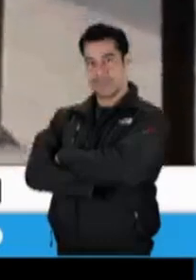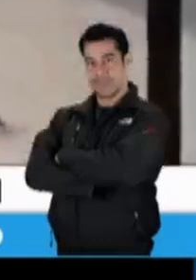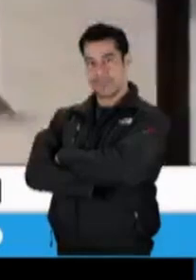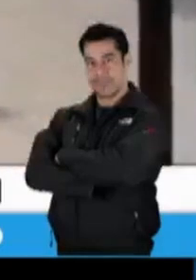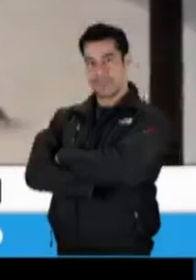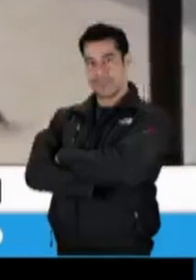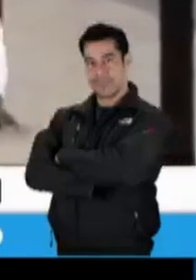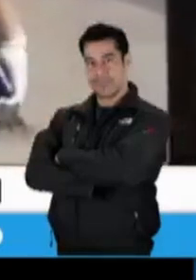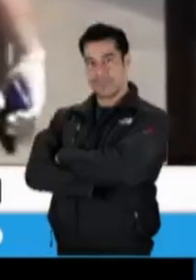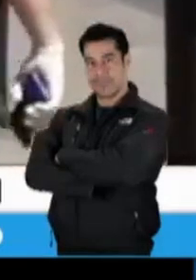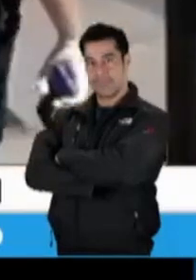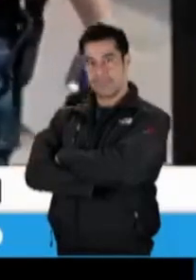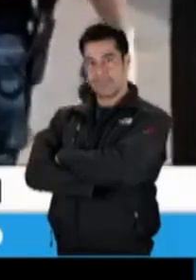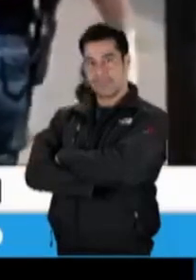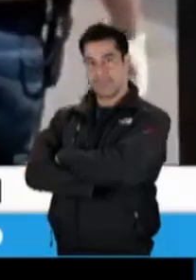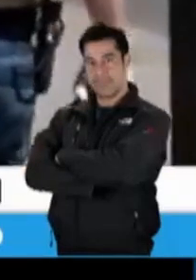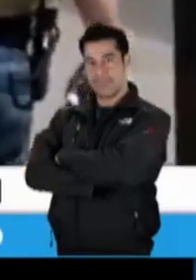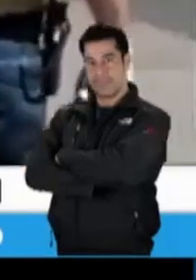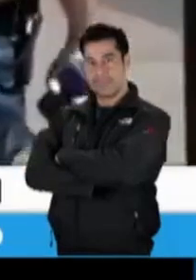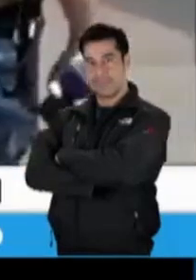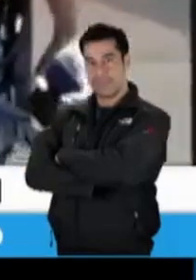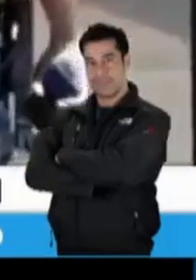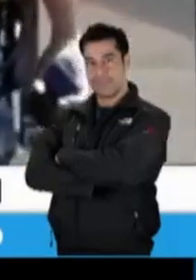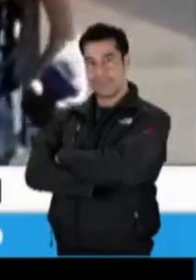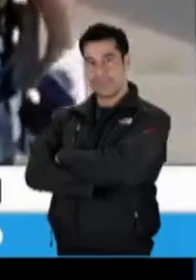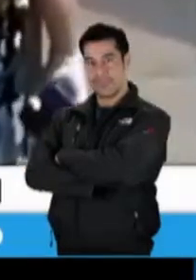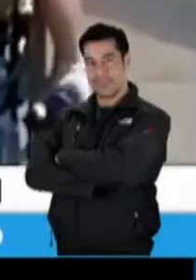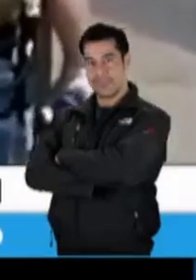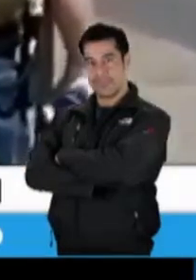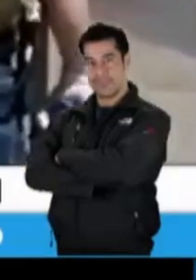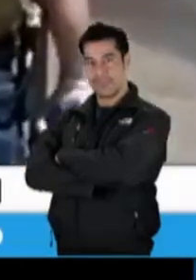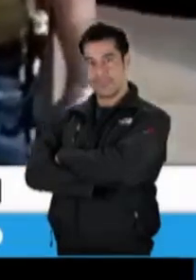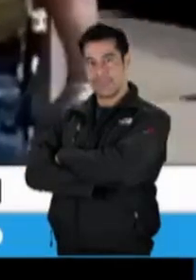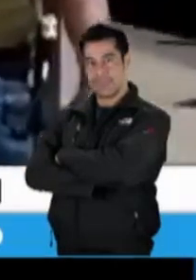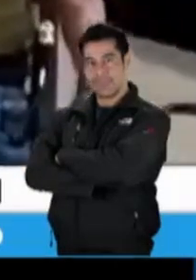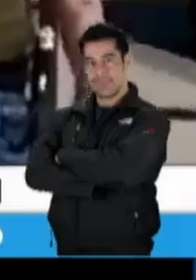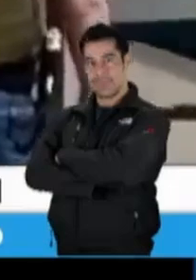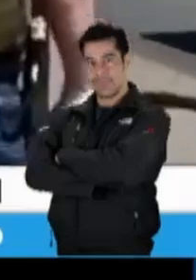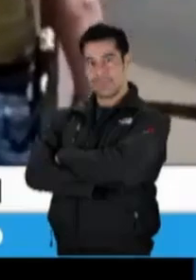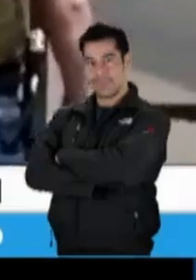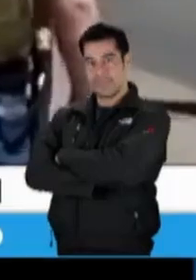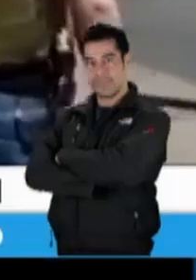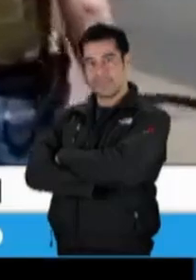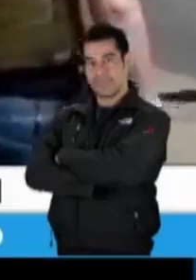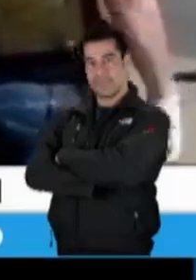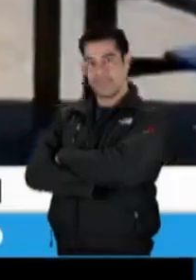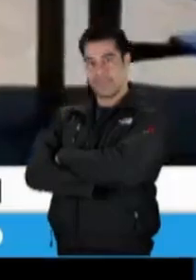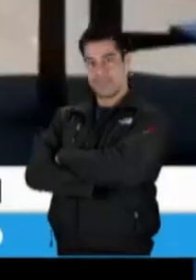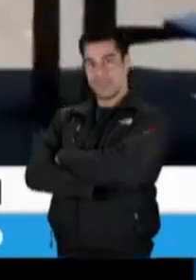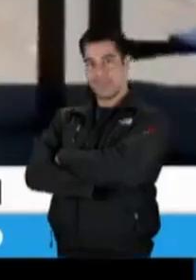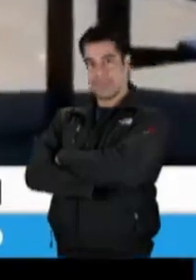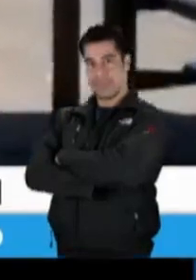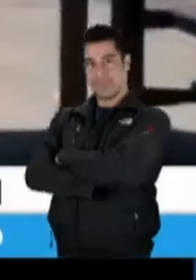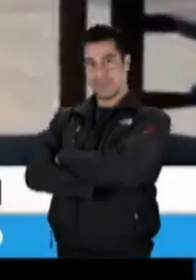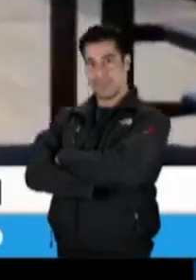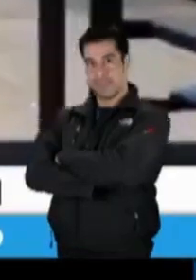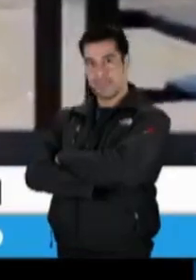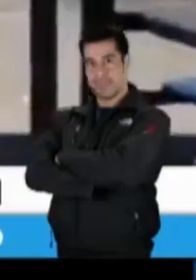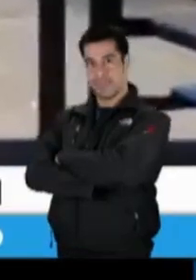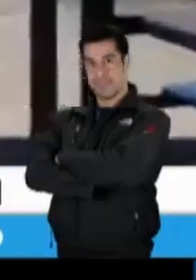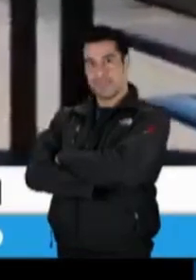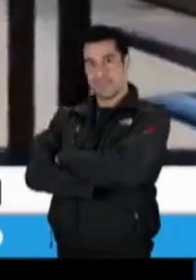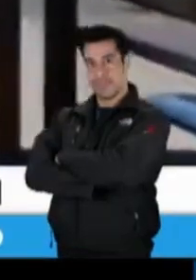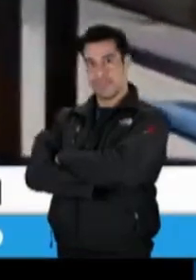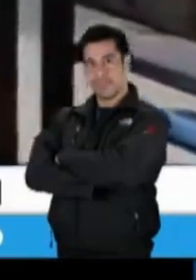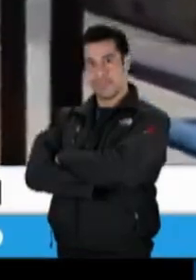balas, sino que por las esquilas de los vidrios de su auto que le cayeron en el rostro. Viéndolo herido, el aspirante a carabineros tomó el control